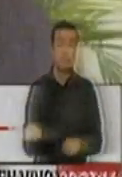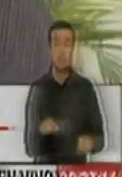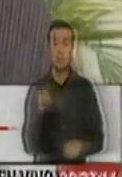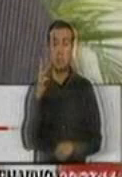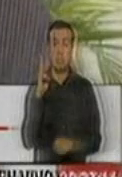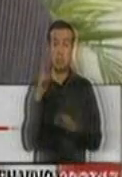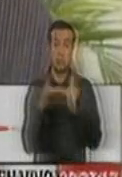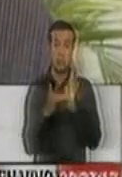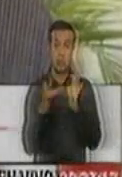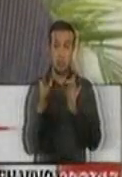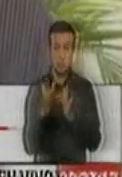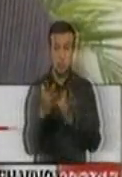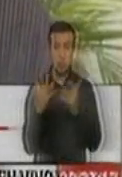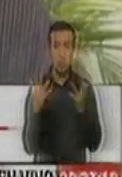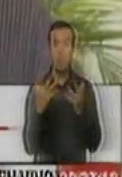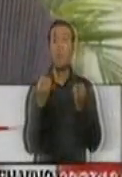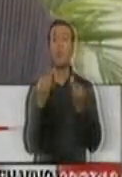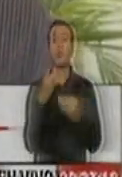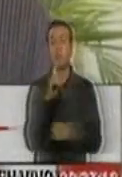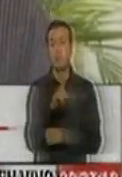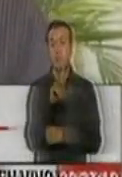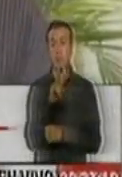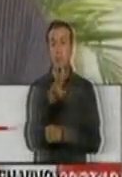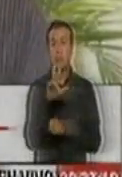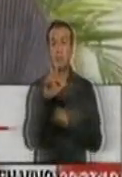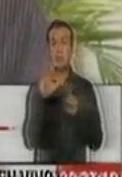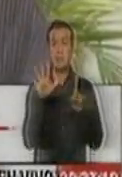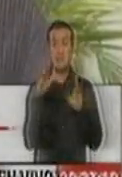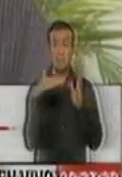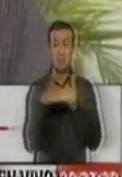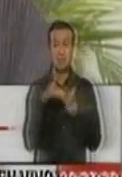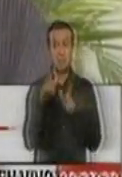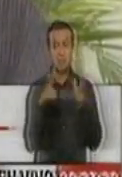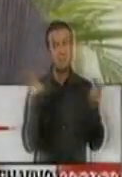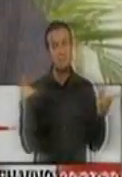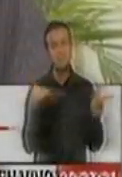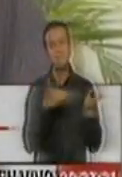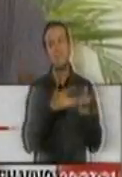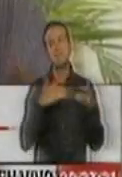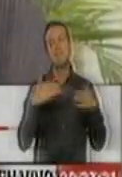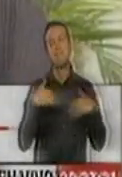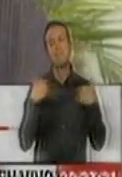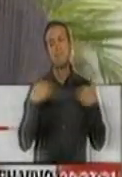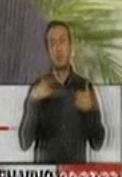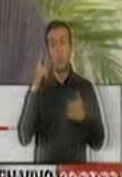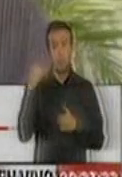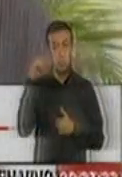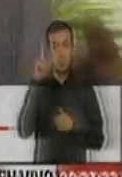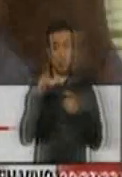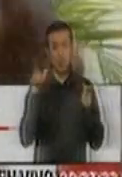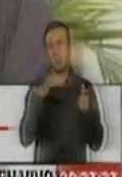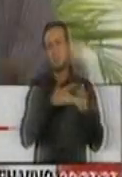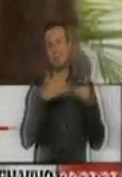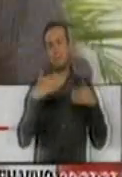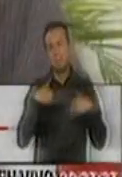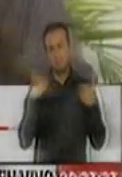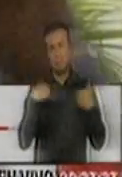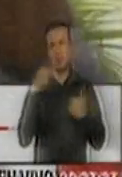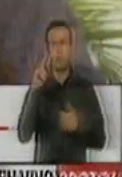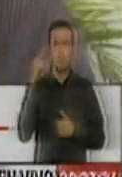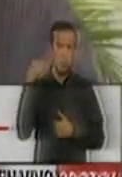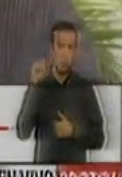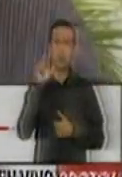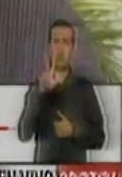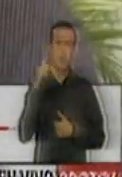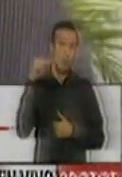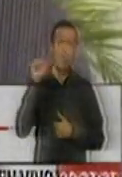que han beneficiado a 126.000 personas ya. Qué lindo, celebraremos cuando ya lleguemos al 1.000.000 de personas, cuando lleguemos a los 2, a los 3, a